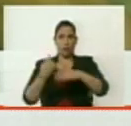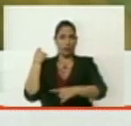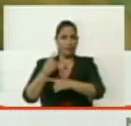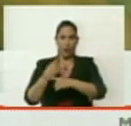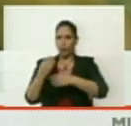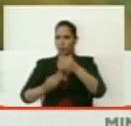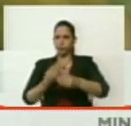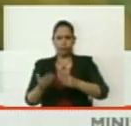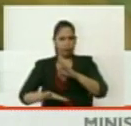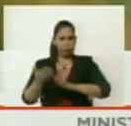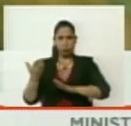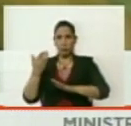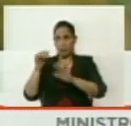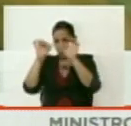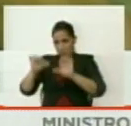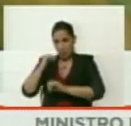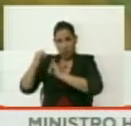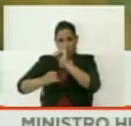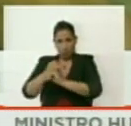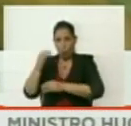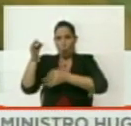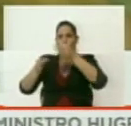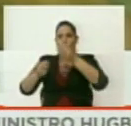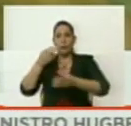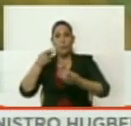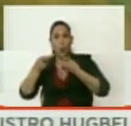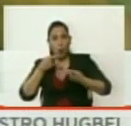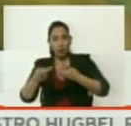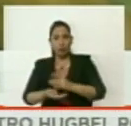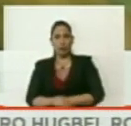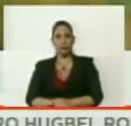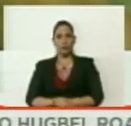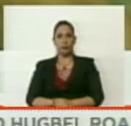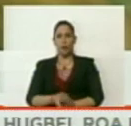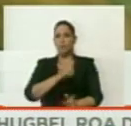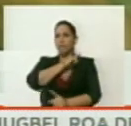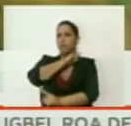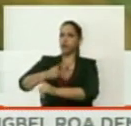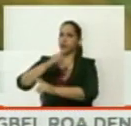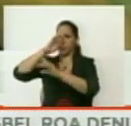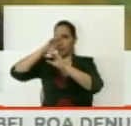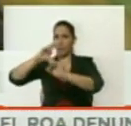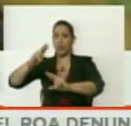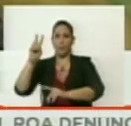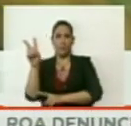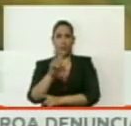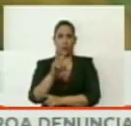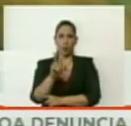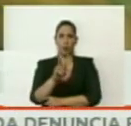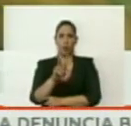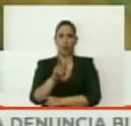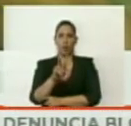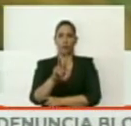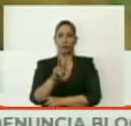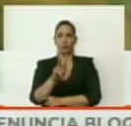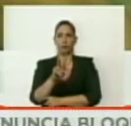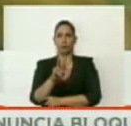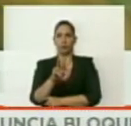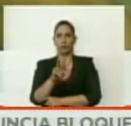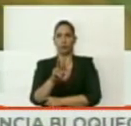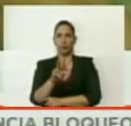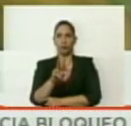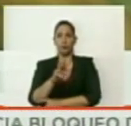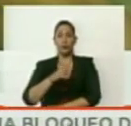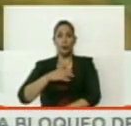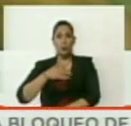sistema internacional, las judiciales, las políticas, a demandar que se respete a Venezuela y que se